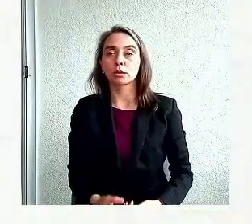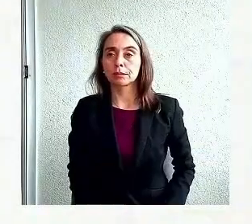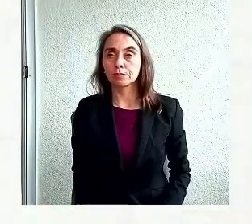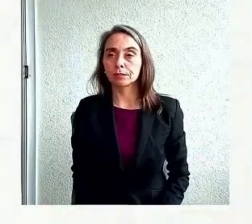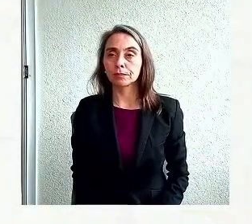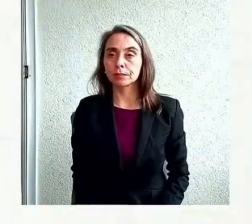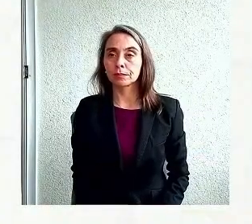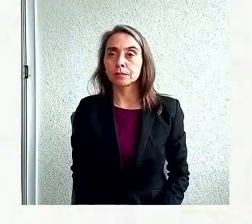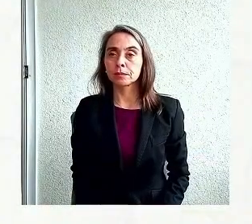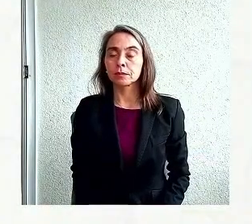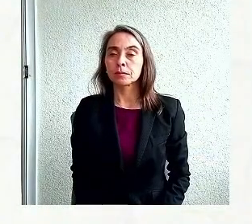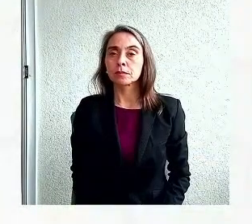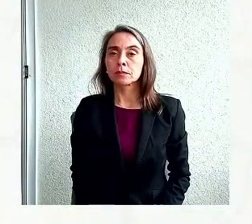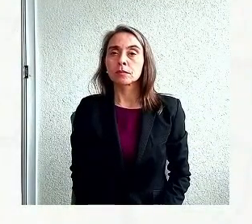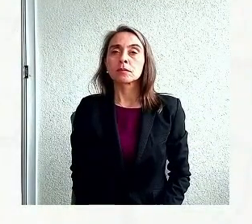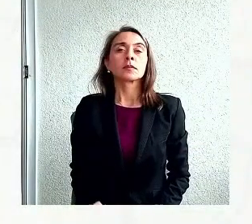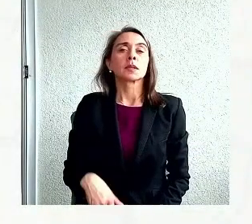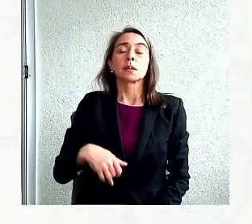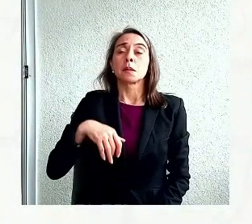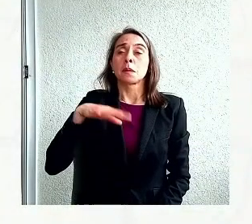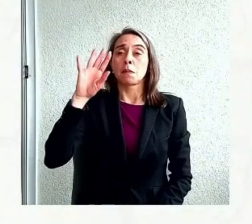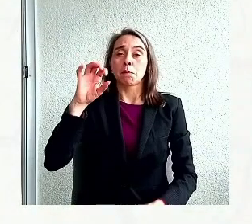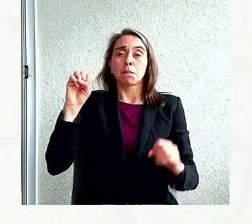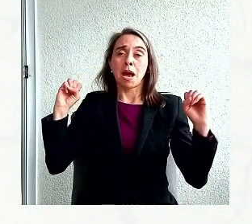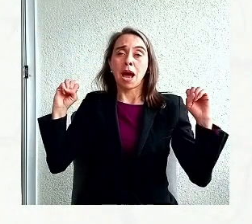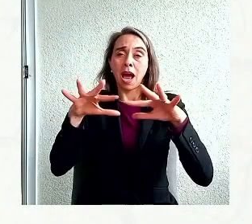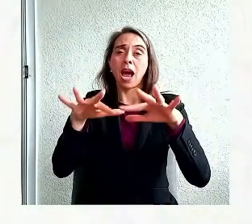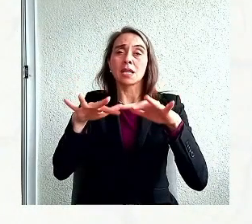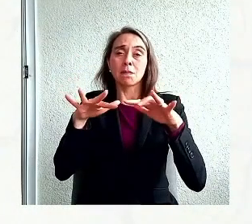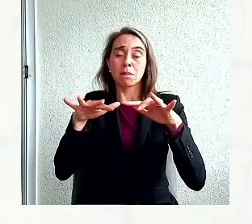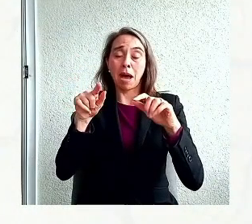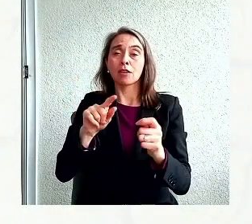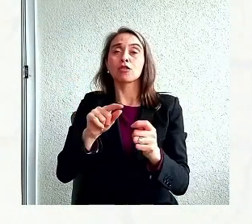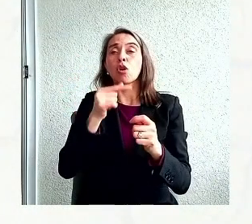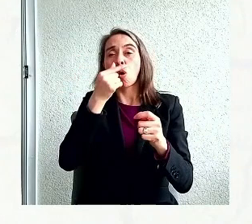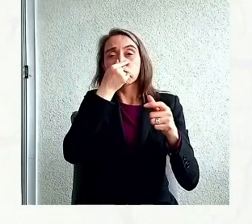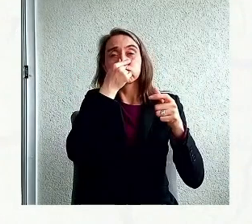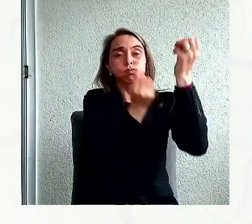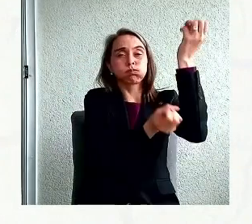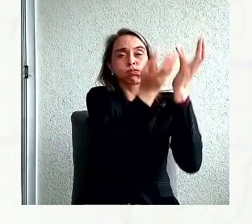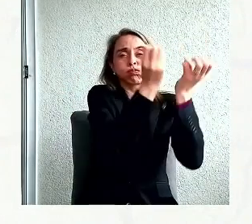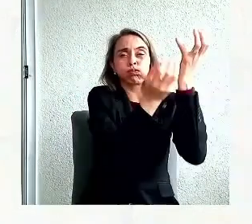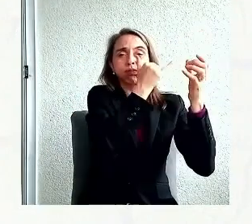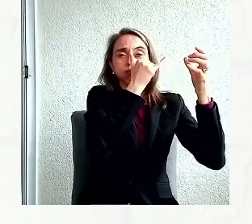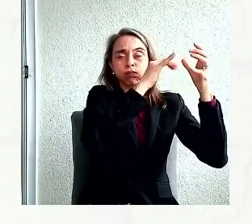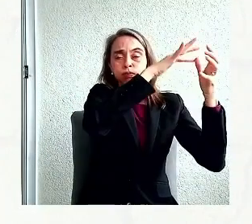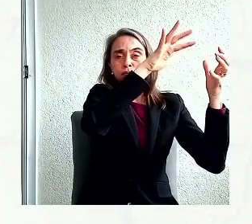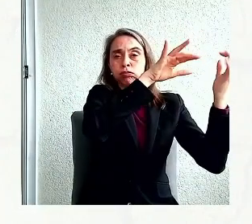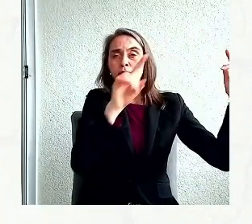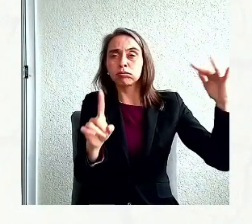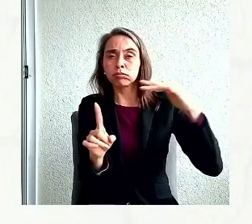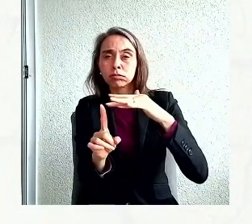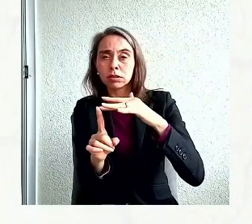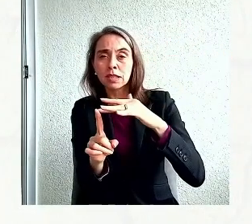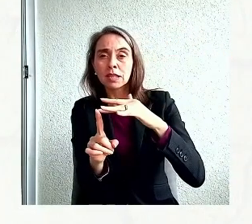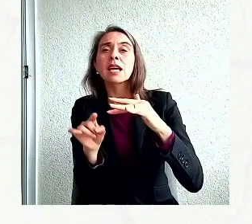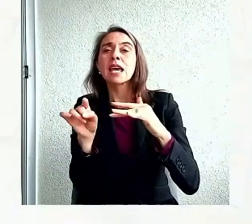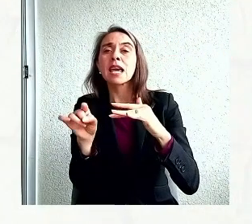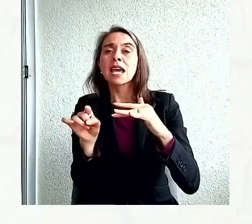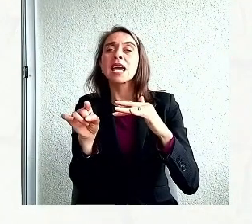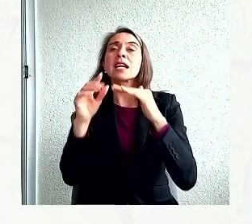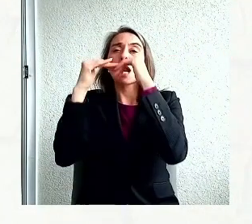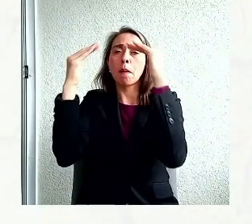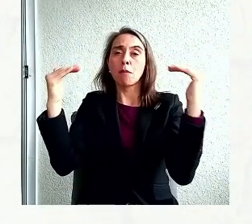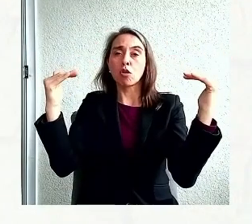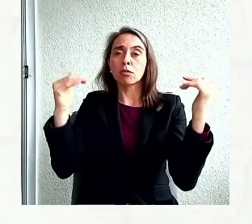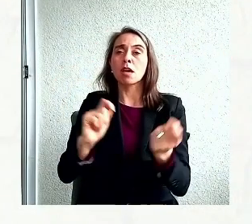albedo, y esto impacta directamente sobre el cambio climático. Acá podemos ver, ¿cierto?, una tabla que nos muestra justamente el albedo a